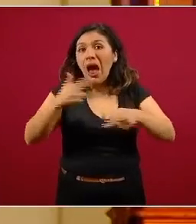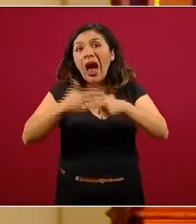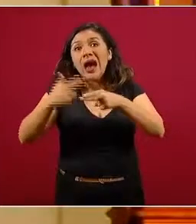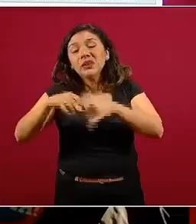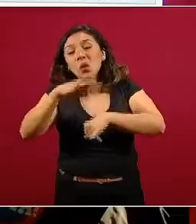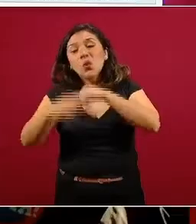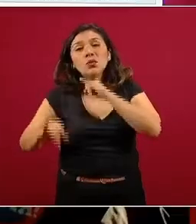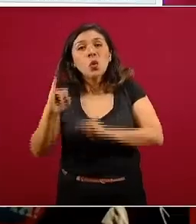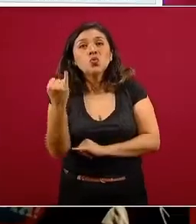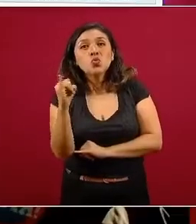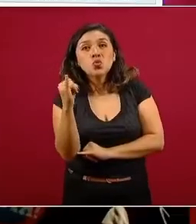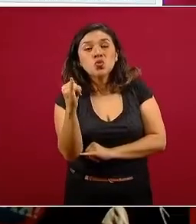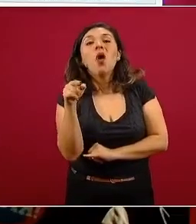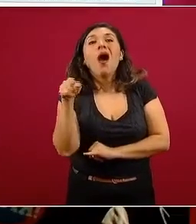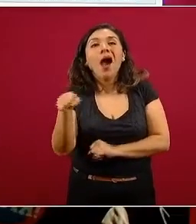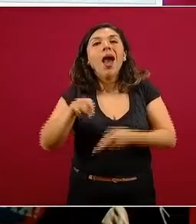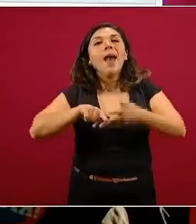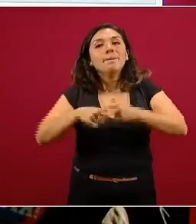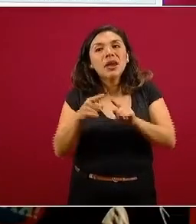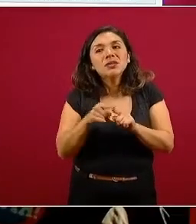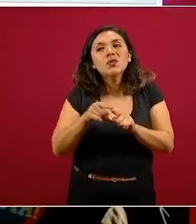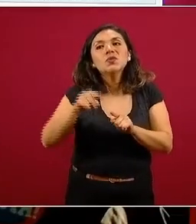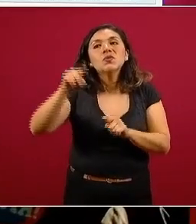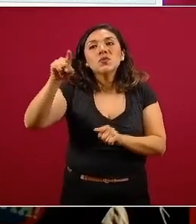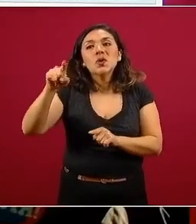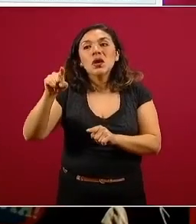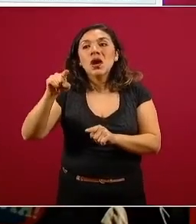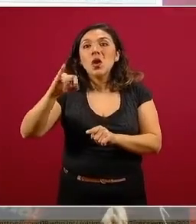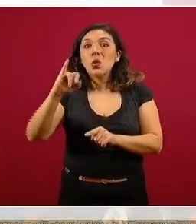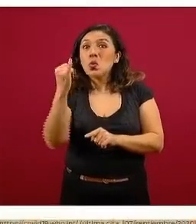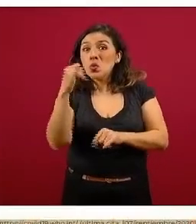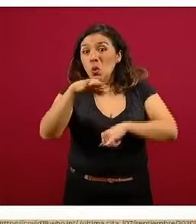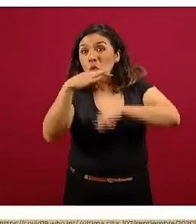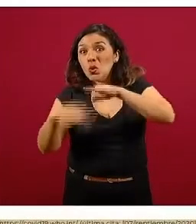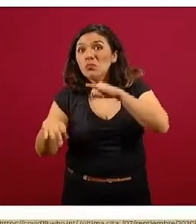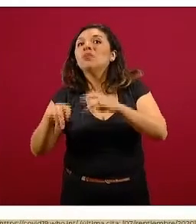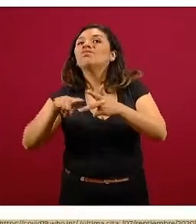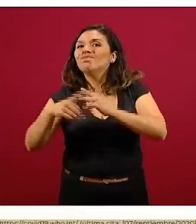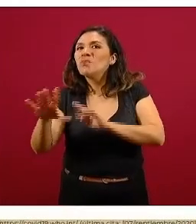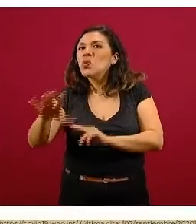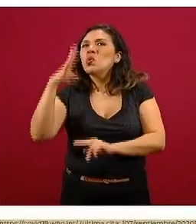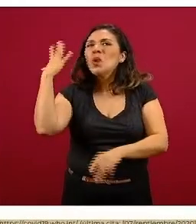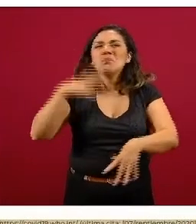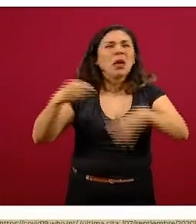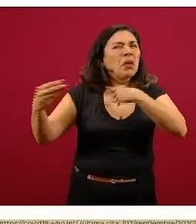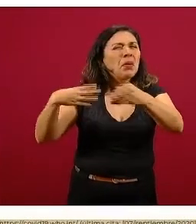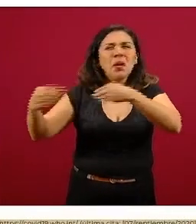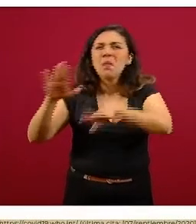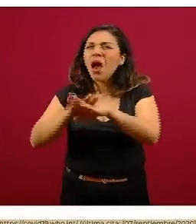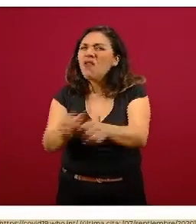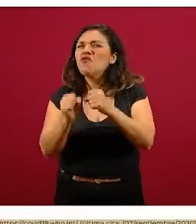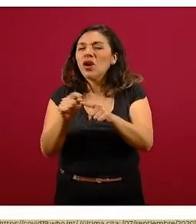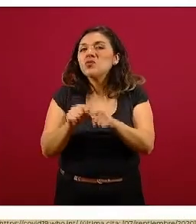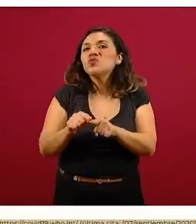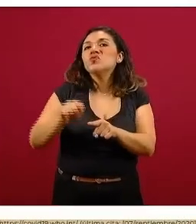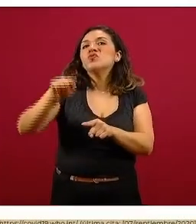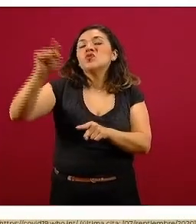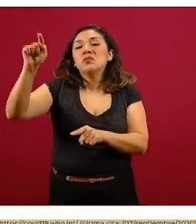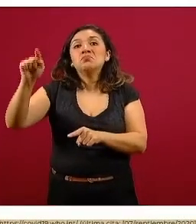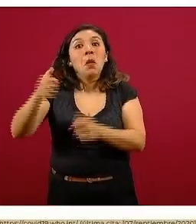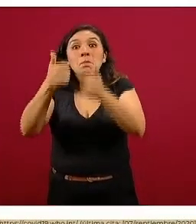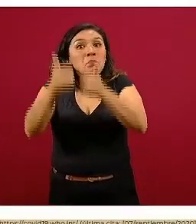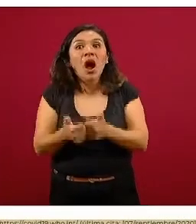de junio, pero veamos cómo ya para las últimas semanas de junio inicia una aceleración importante que prácticamente no